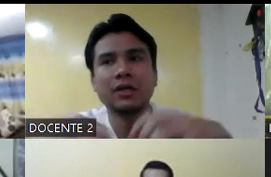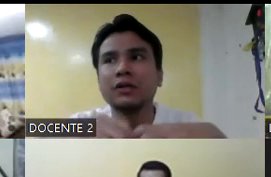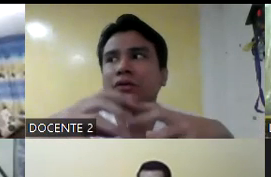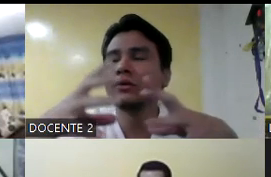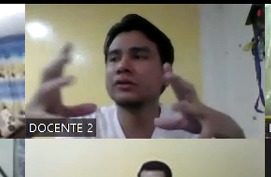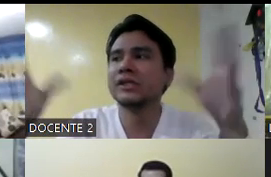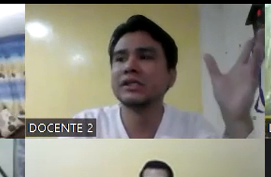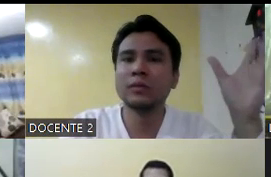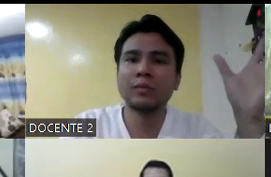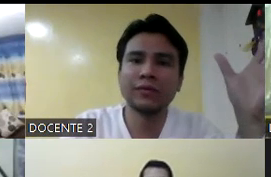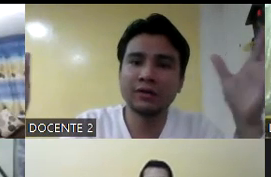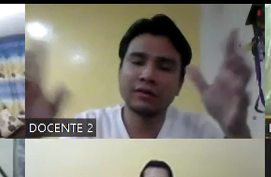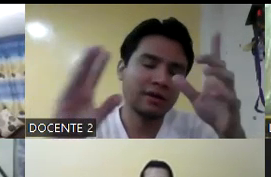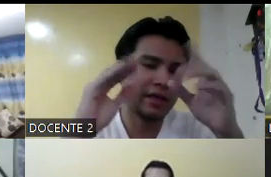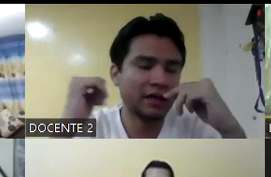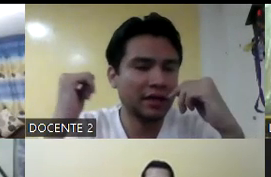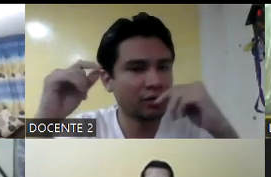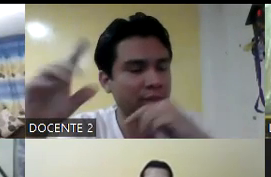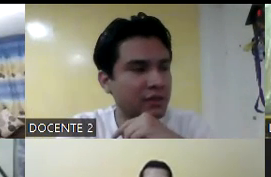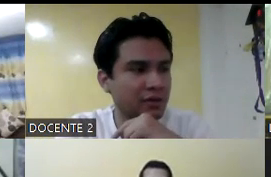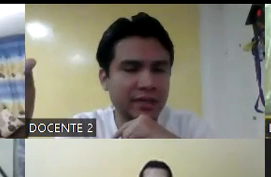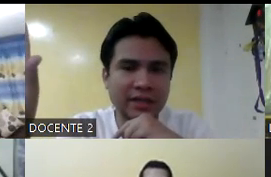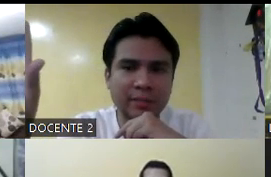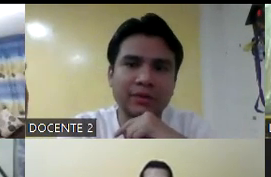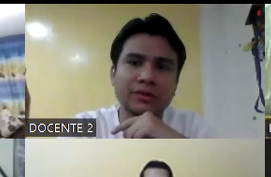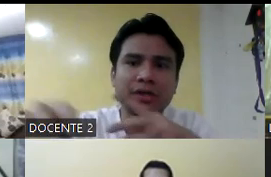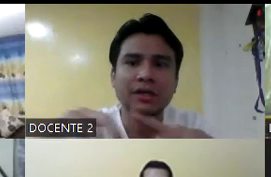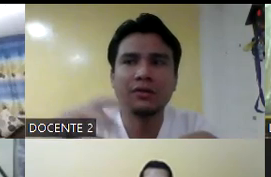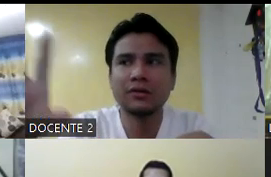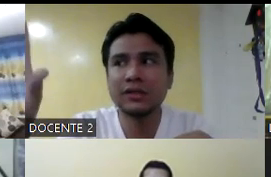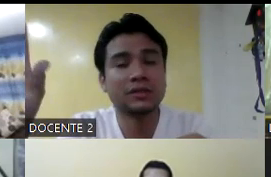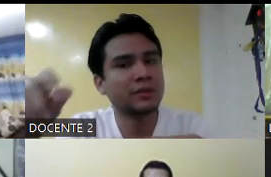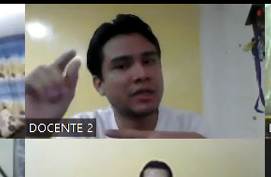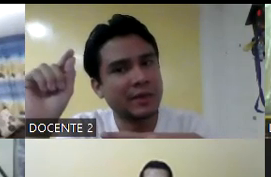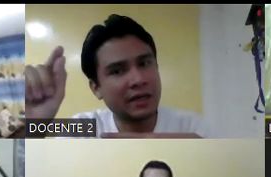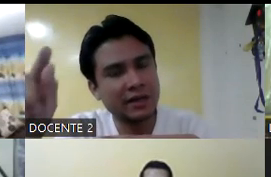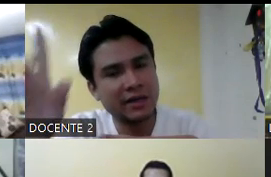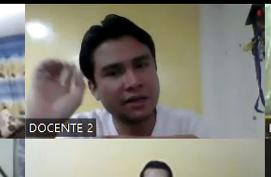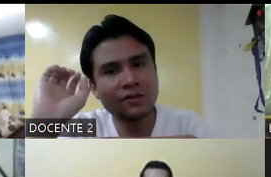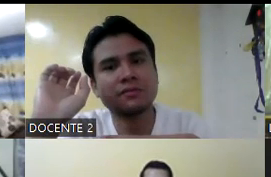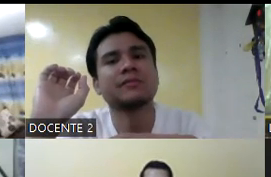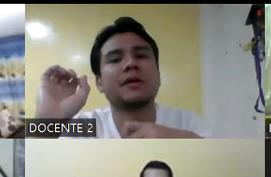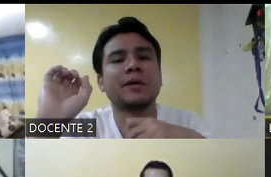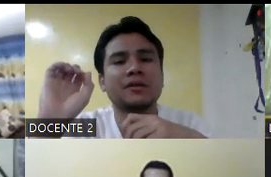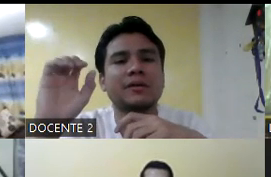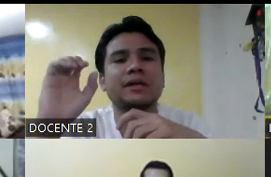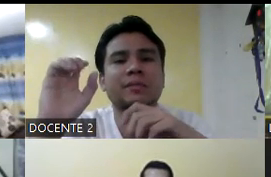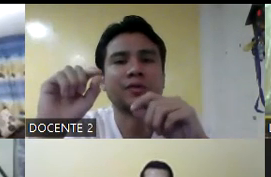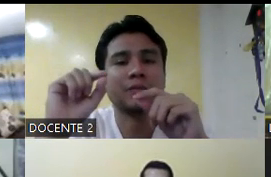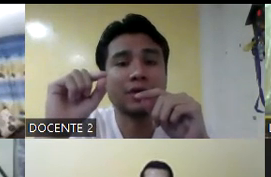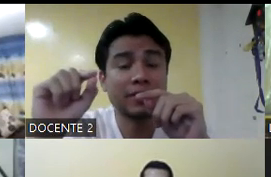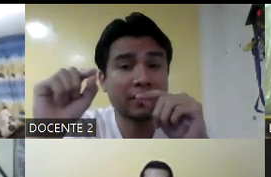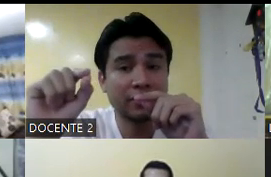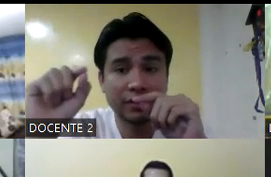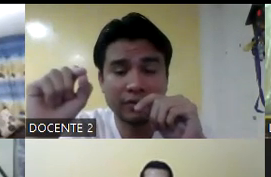tomar todos los días ibuprofeno, el daño hepático va a llegar pronto. Todos los días toma Trapal, el daño hepático va a llegar